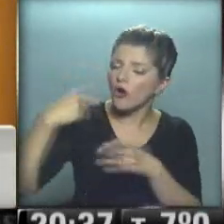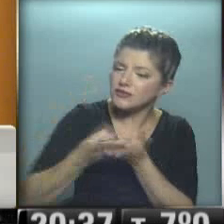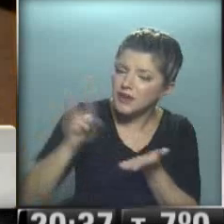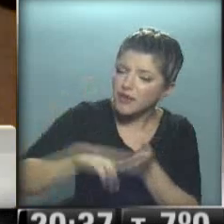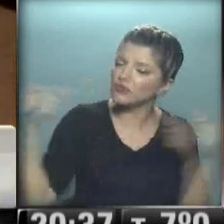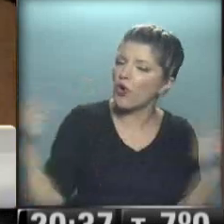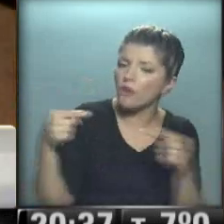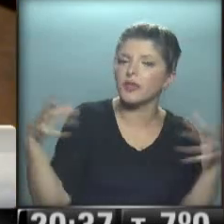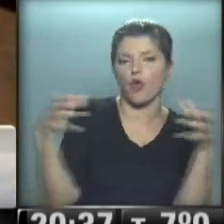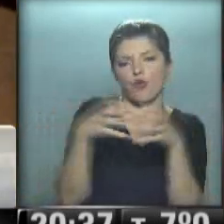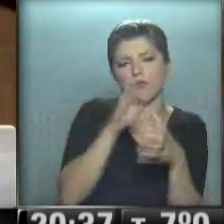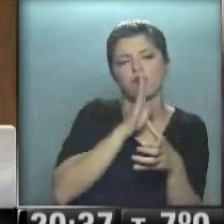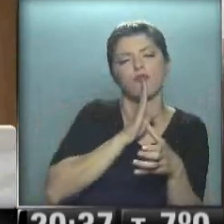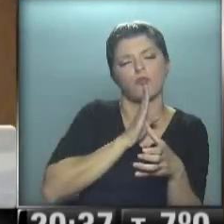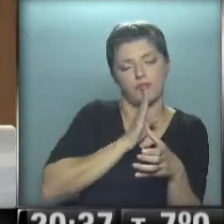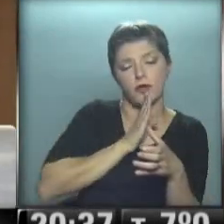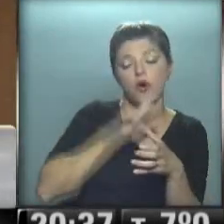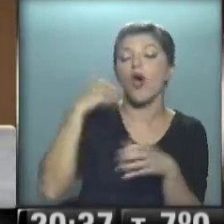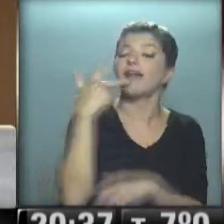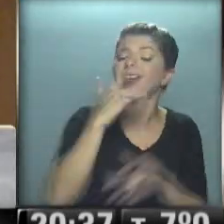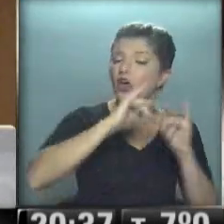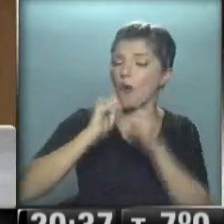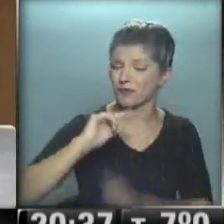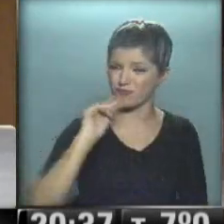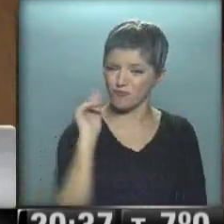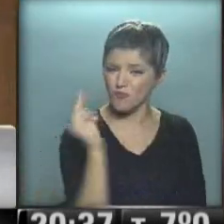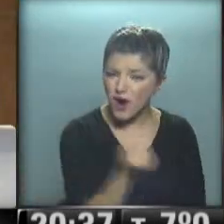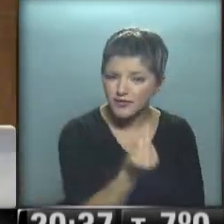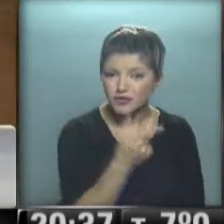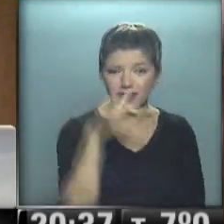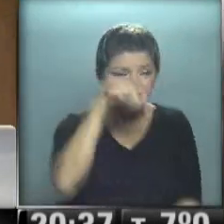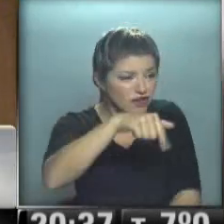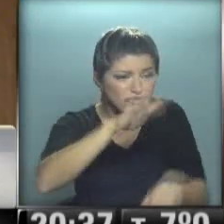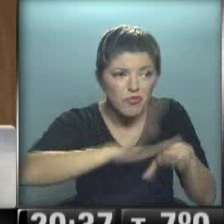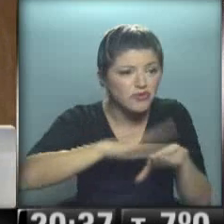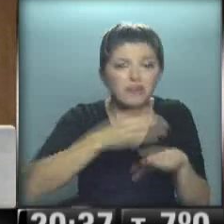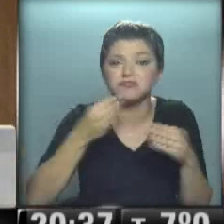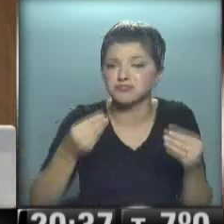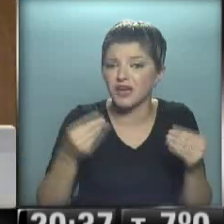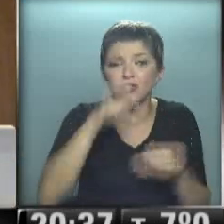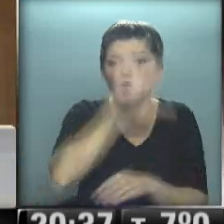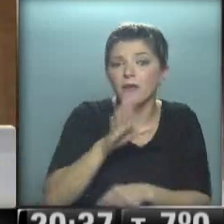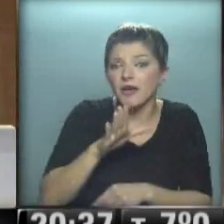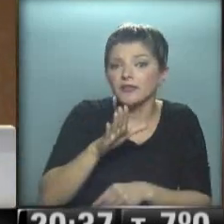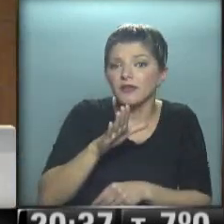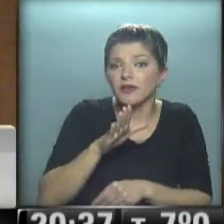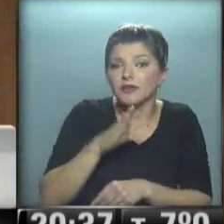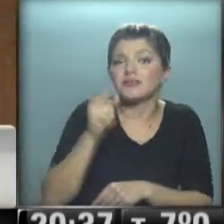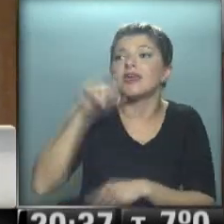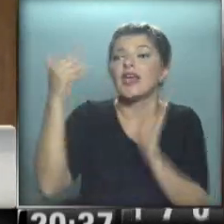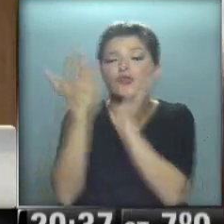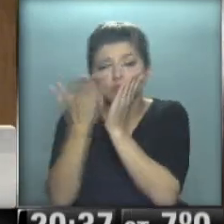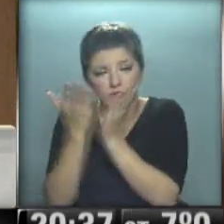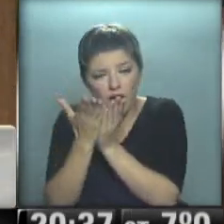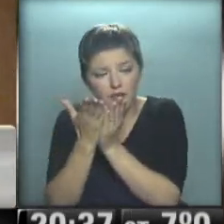judía, asesinando a tres adolescentes que la única culpa que tenían es haber venido de estudiar los libros